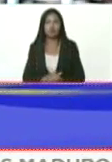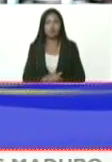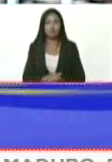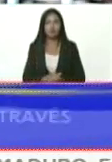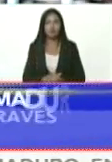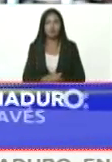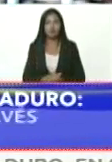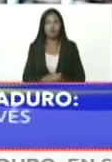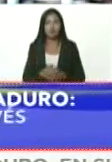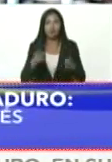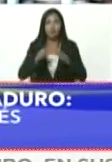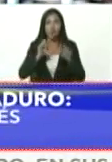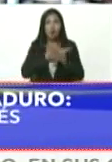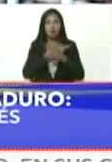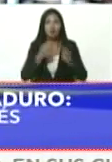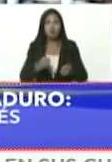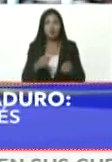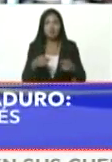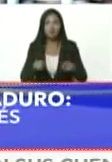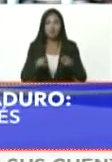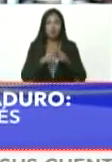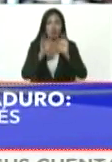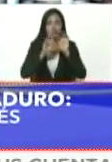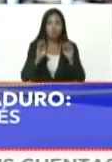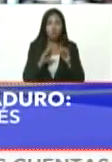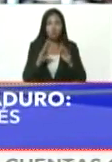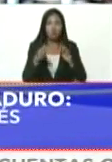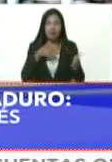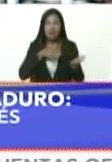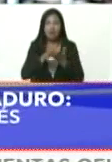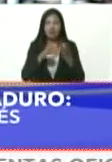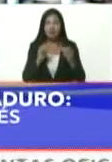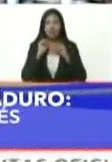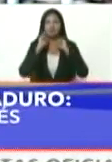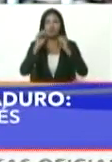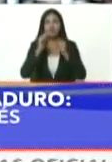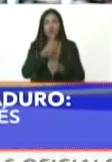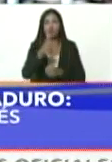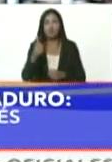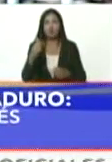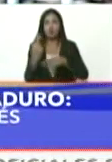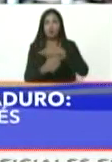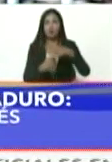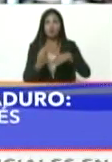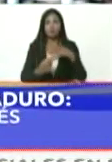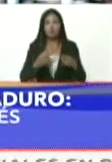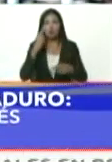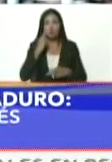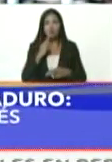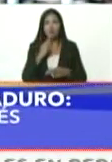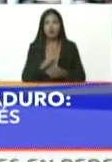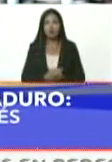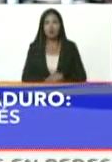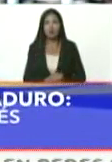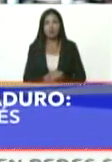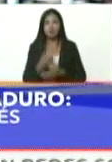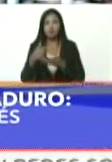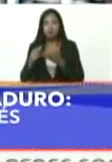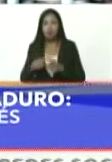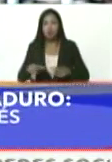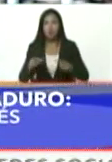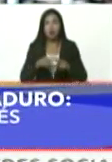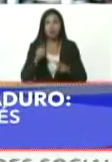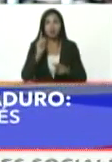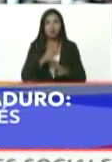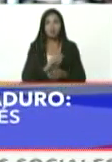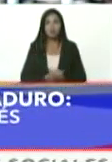es la fortaleza, la legitimidad y la garantía de triunfo de la revolución bolivariana en cualquier escenario,